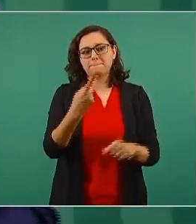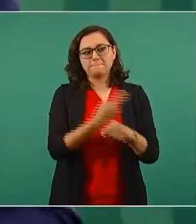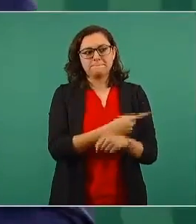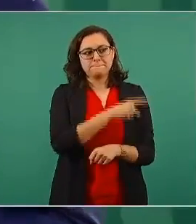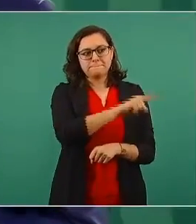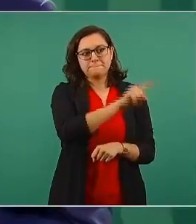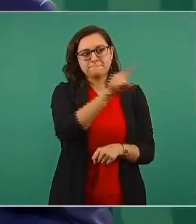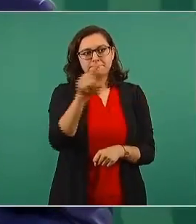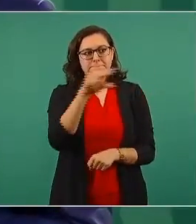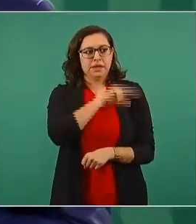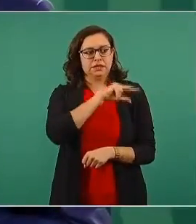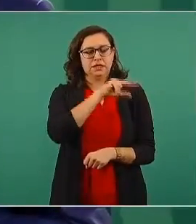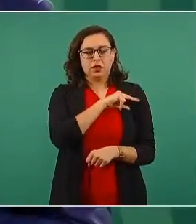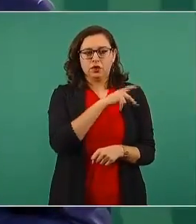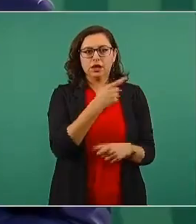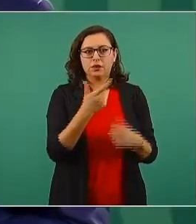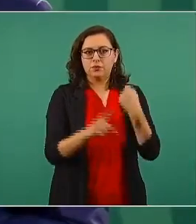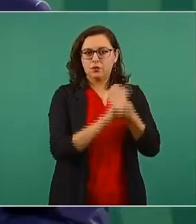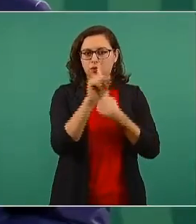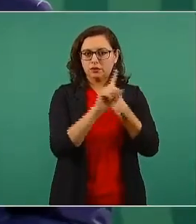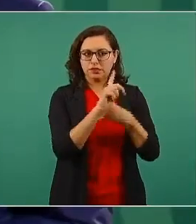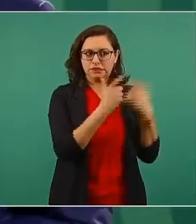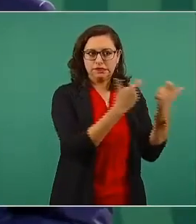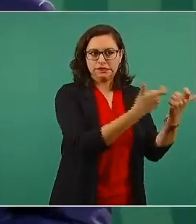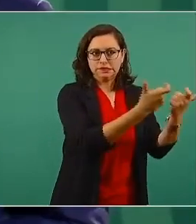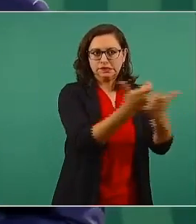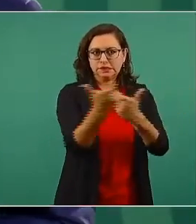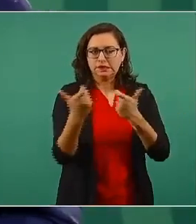privadas en deuda pública,